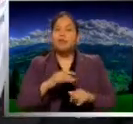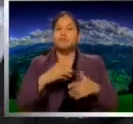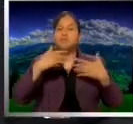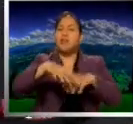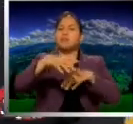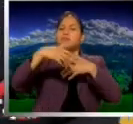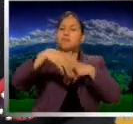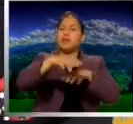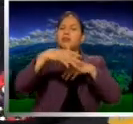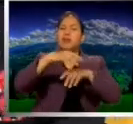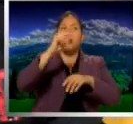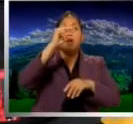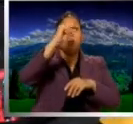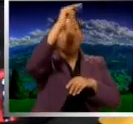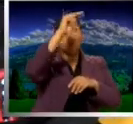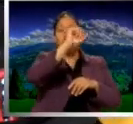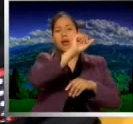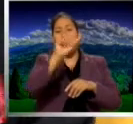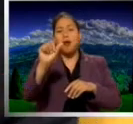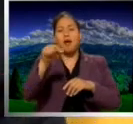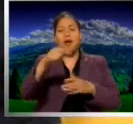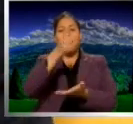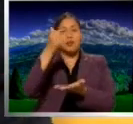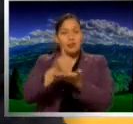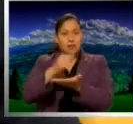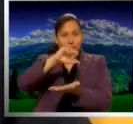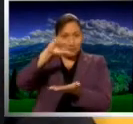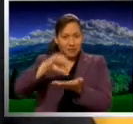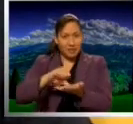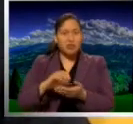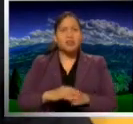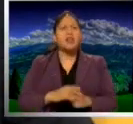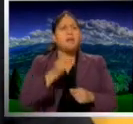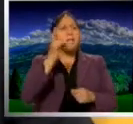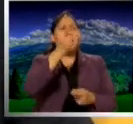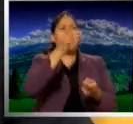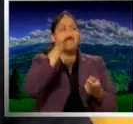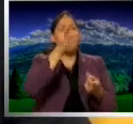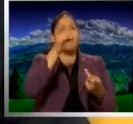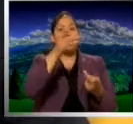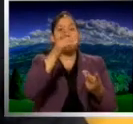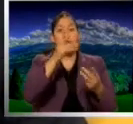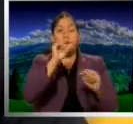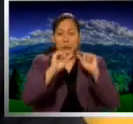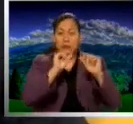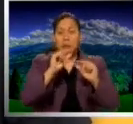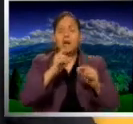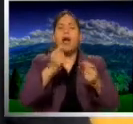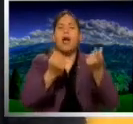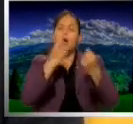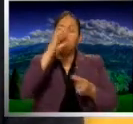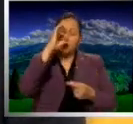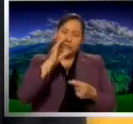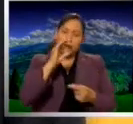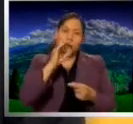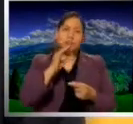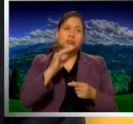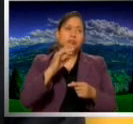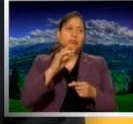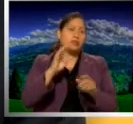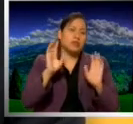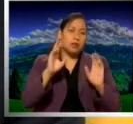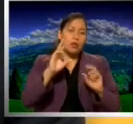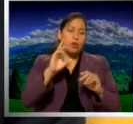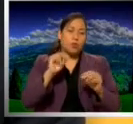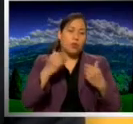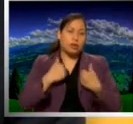Marcharon desde el norte hasta la capital, ganando todas sus batallas, porque aunque perdieron algunas, por alguna razón que no acabamos de